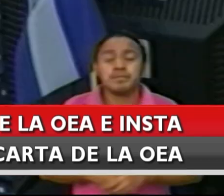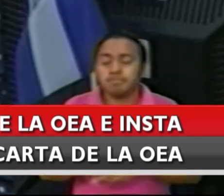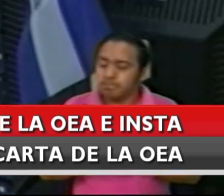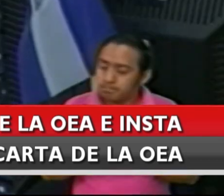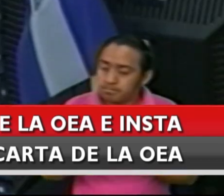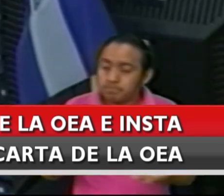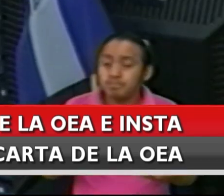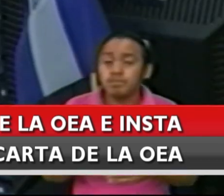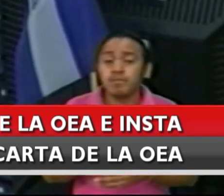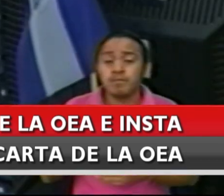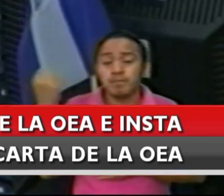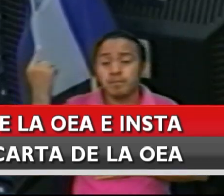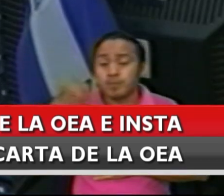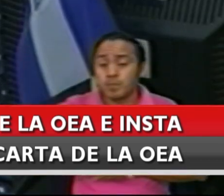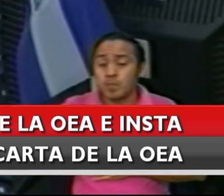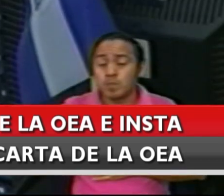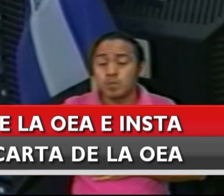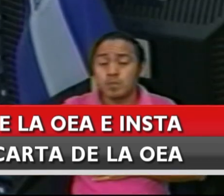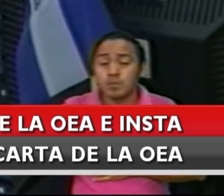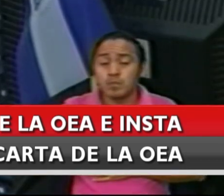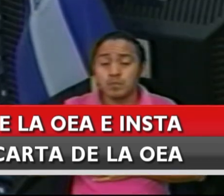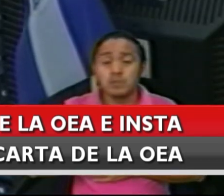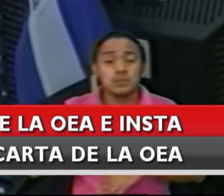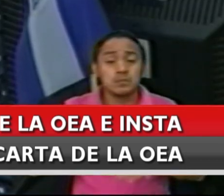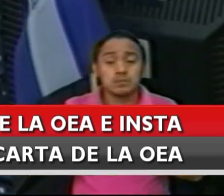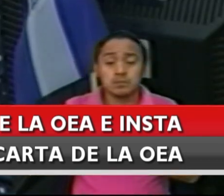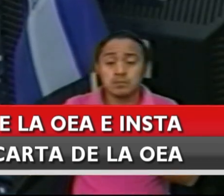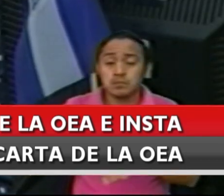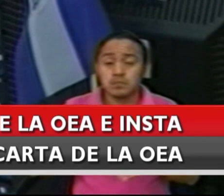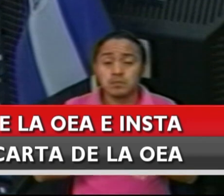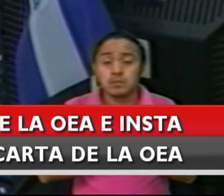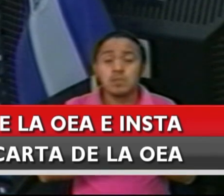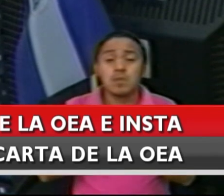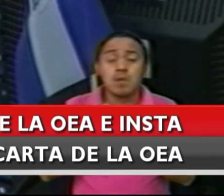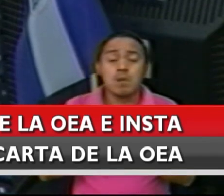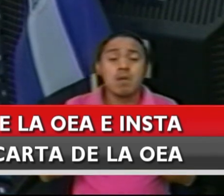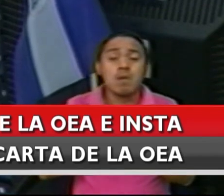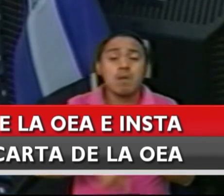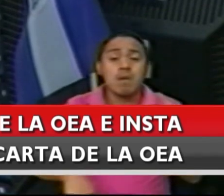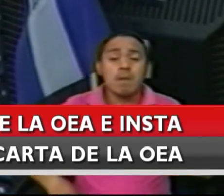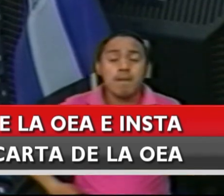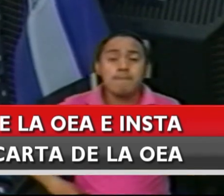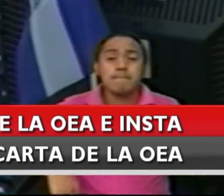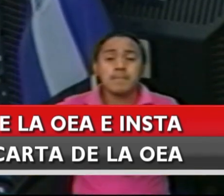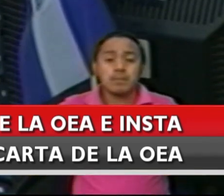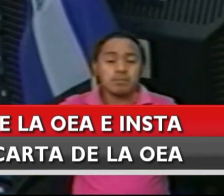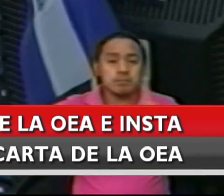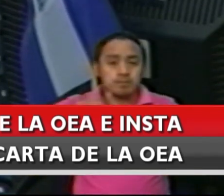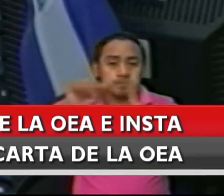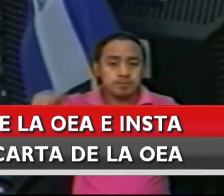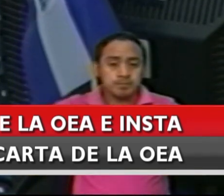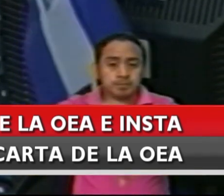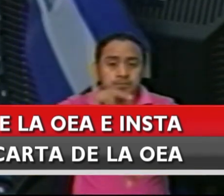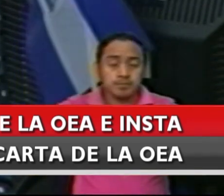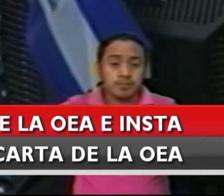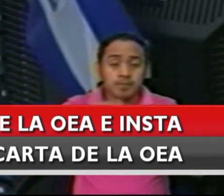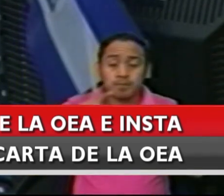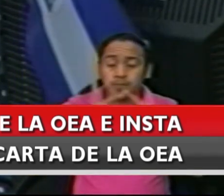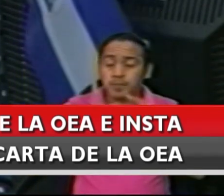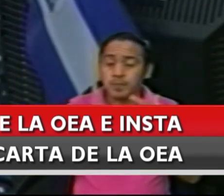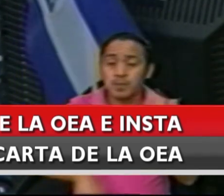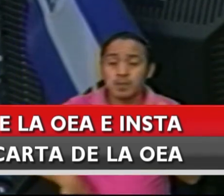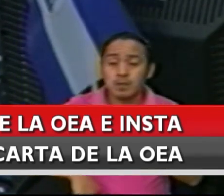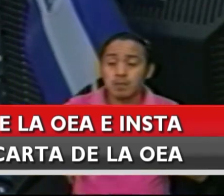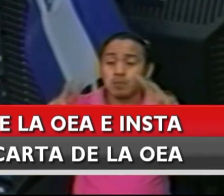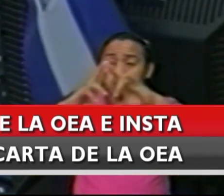Nicaragua. Condenamos e instamos al presidente de la República, en su condición de jefe